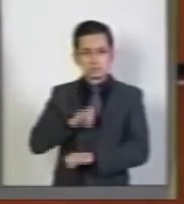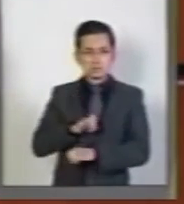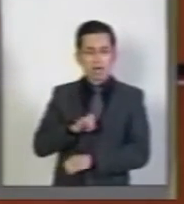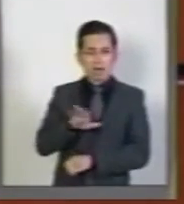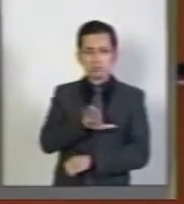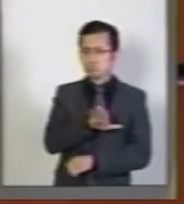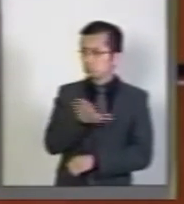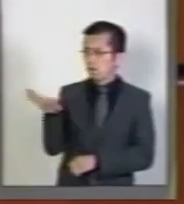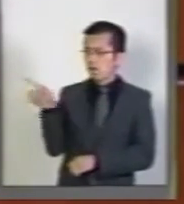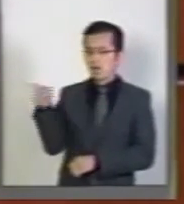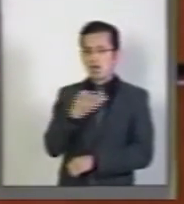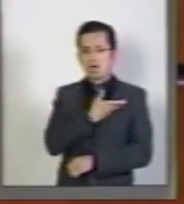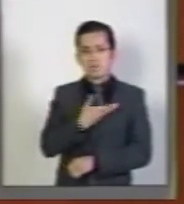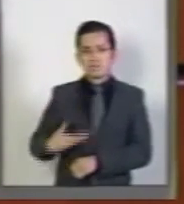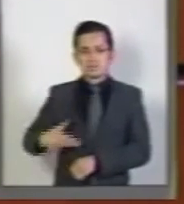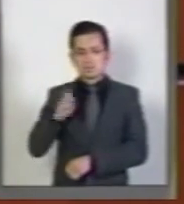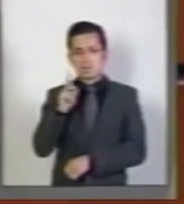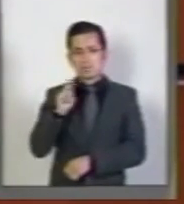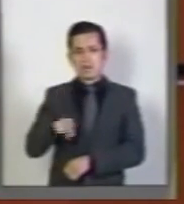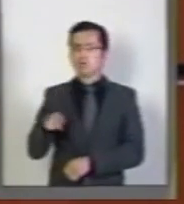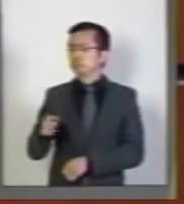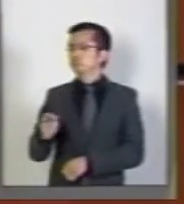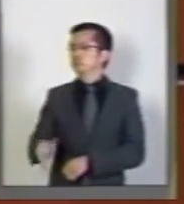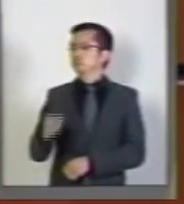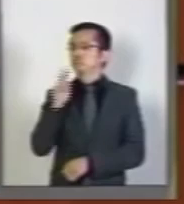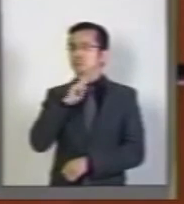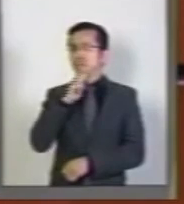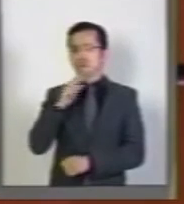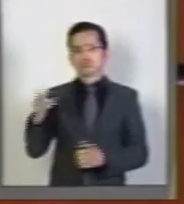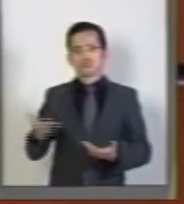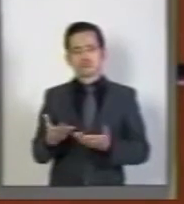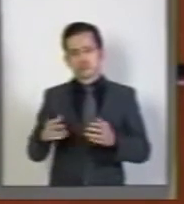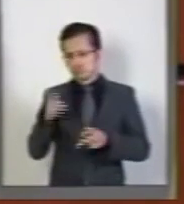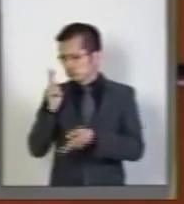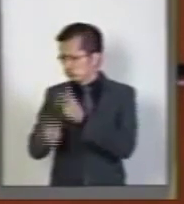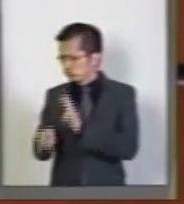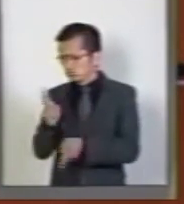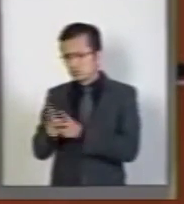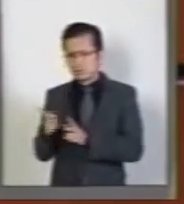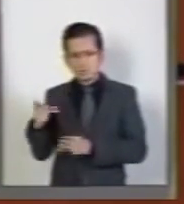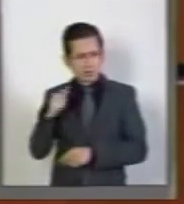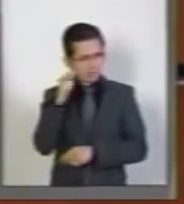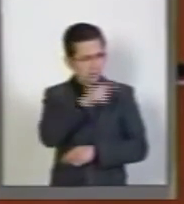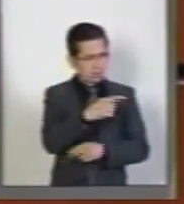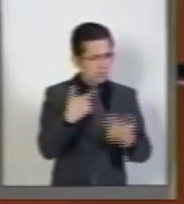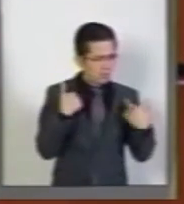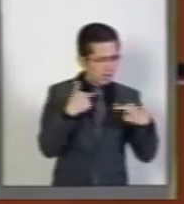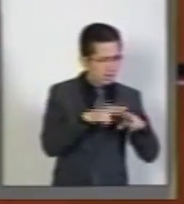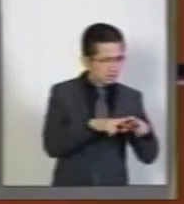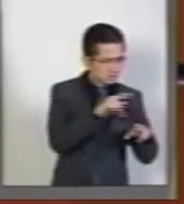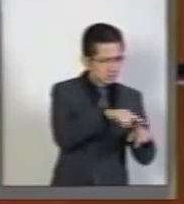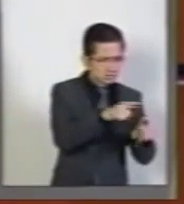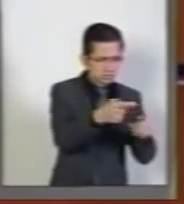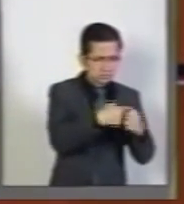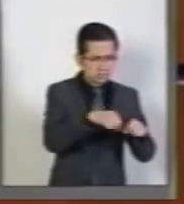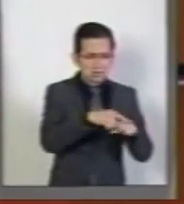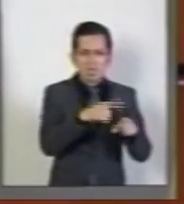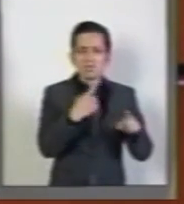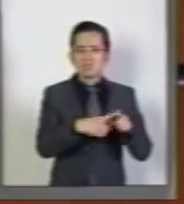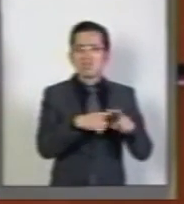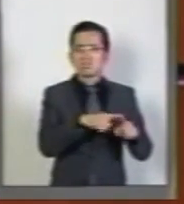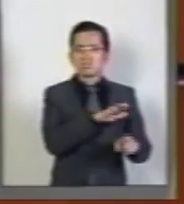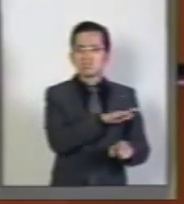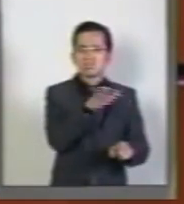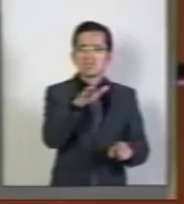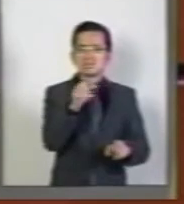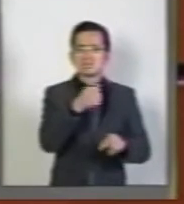inmediatamente, y a los profesores y a la sociedad civil organizada que los apoya lo recibe el secretario de Gobernación.